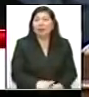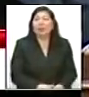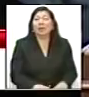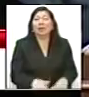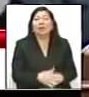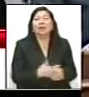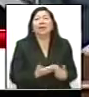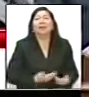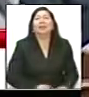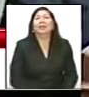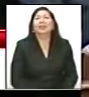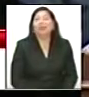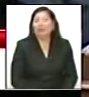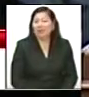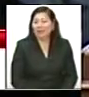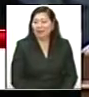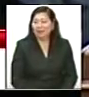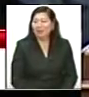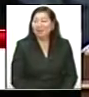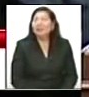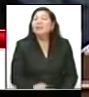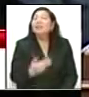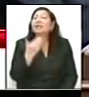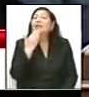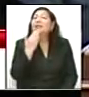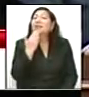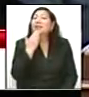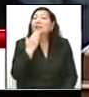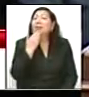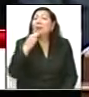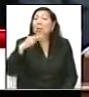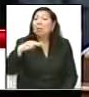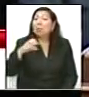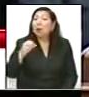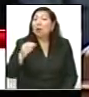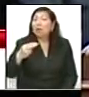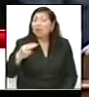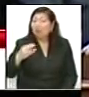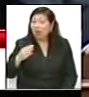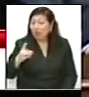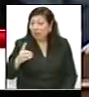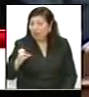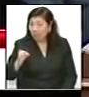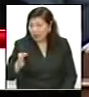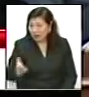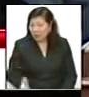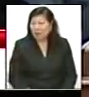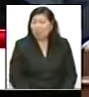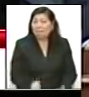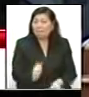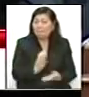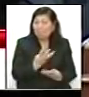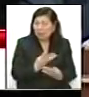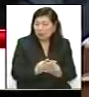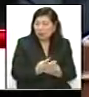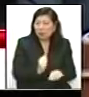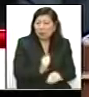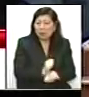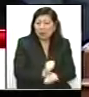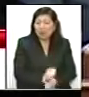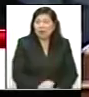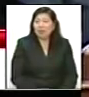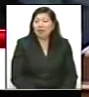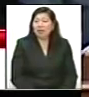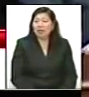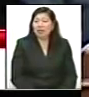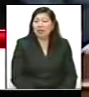no. ¿Y quiénes? Movadef, Asociación de Familiares de Presos de Políticos,